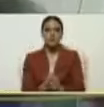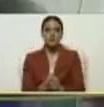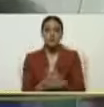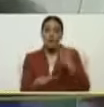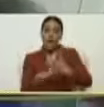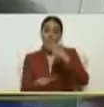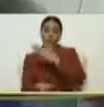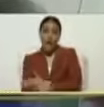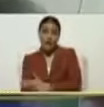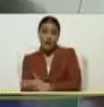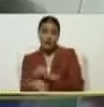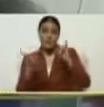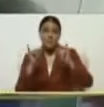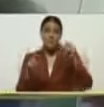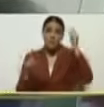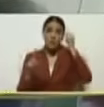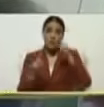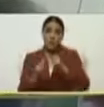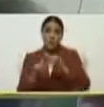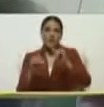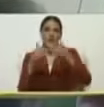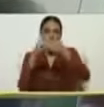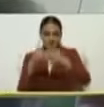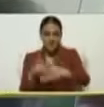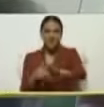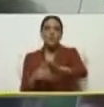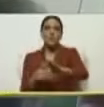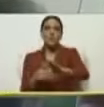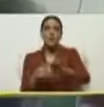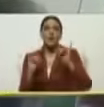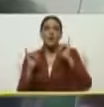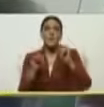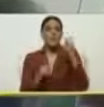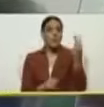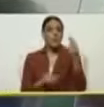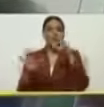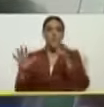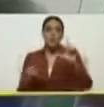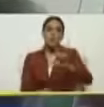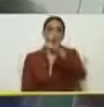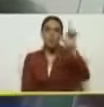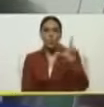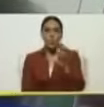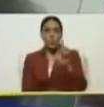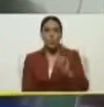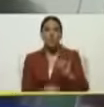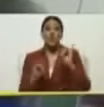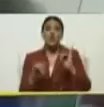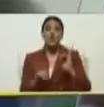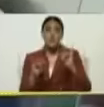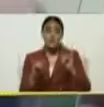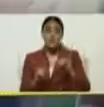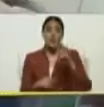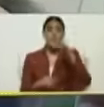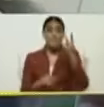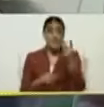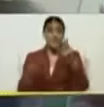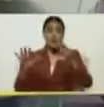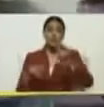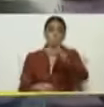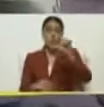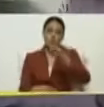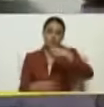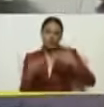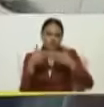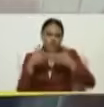antes, durante y después del 28 de julio. Y el 28 de julio se abrirán las compuertas